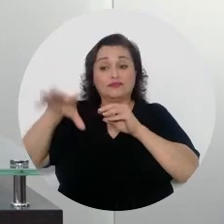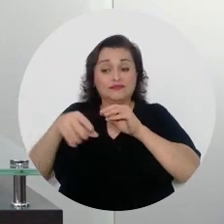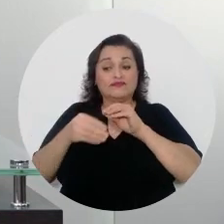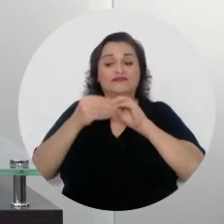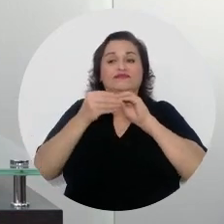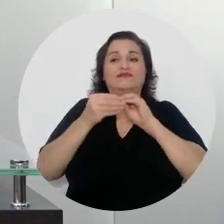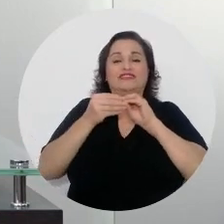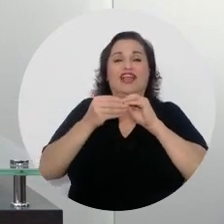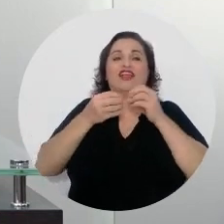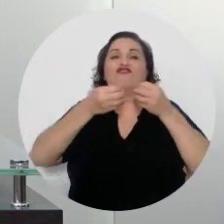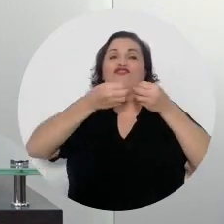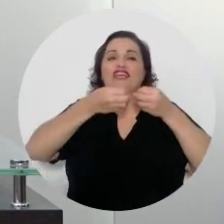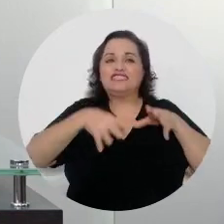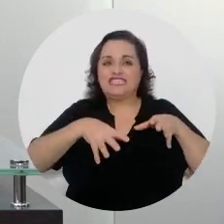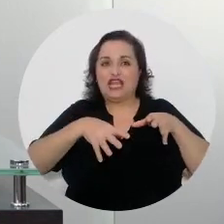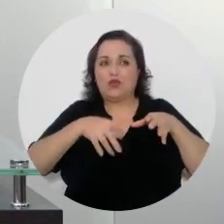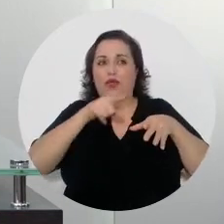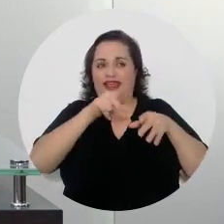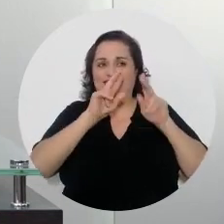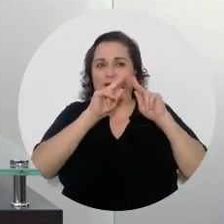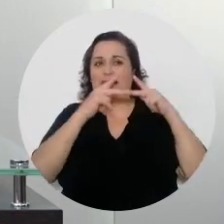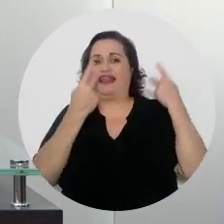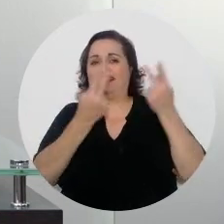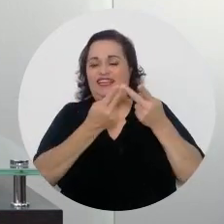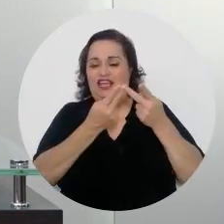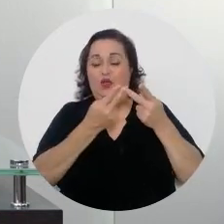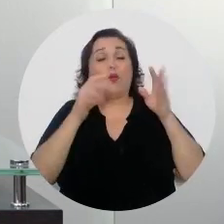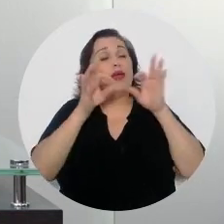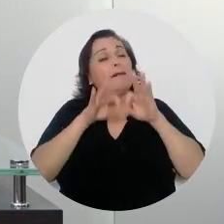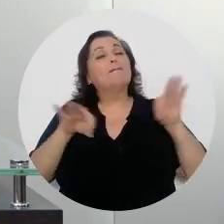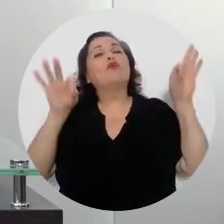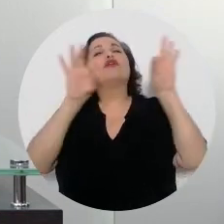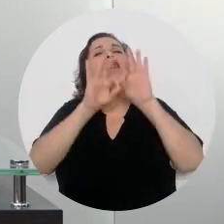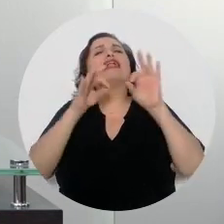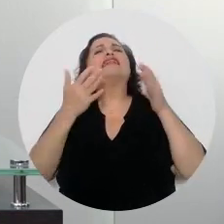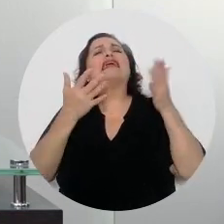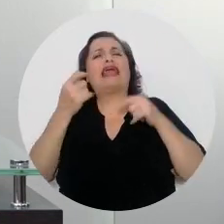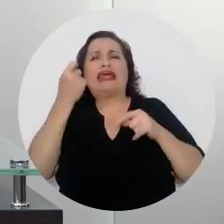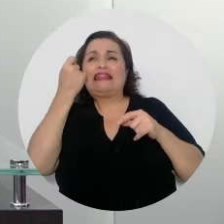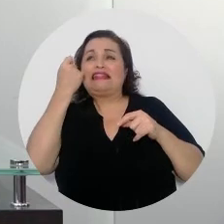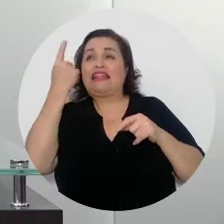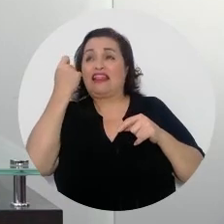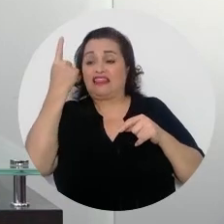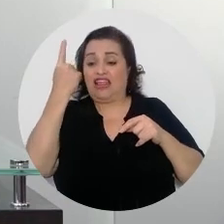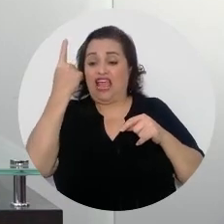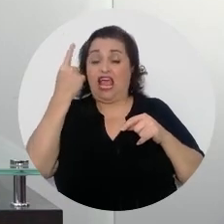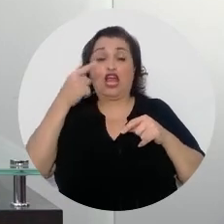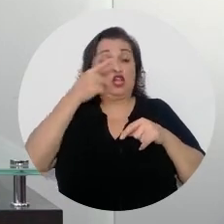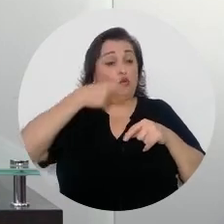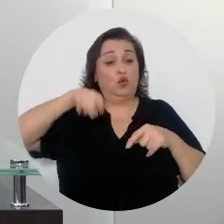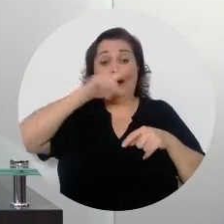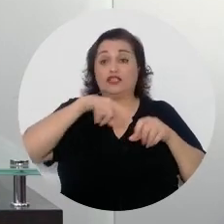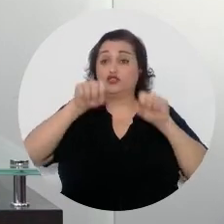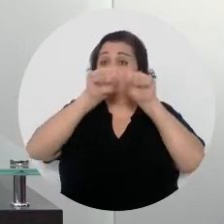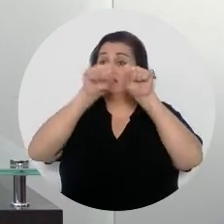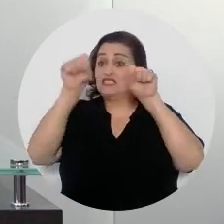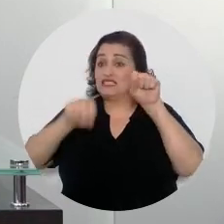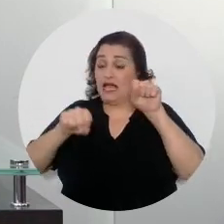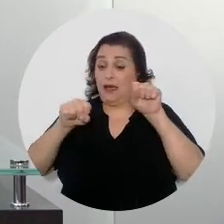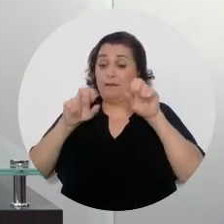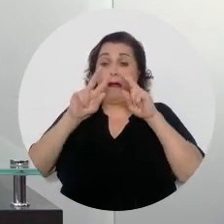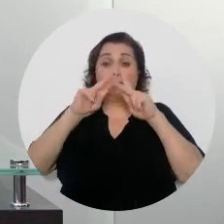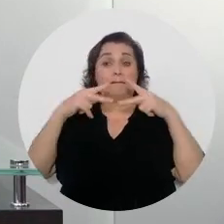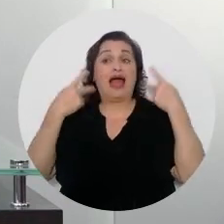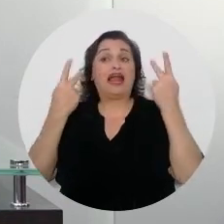a constituir la cifra residual de ese partido. Lo importante aquí es entender que por nuestro sistema